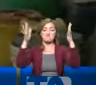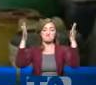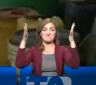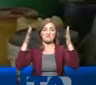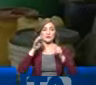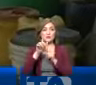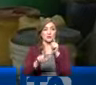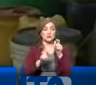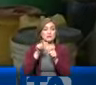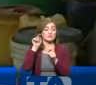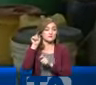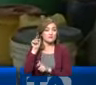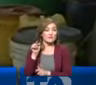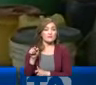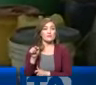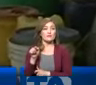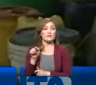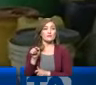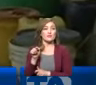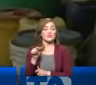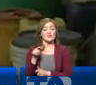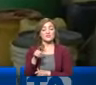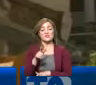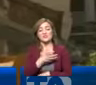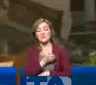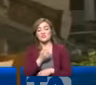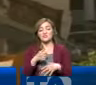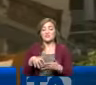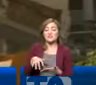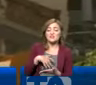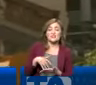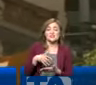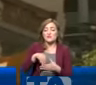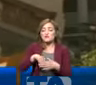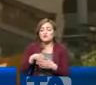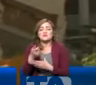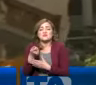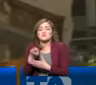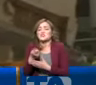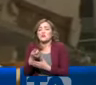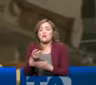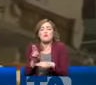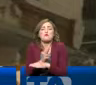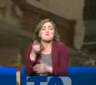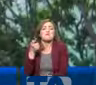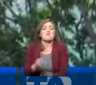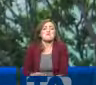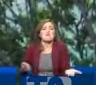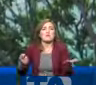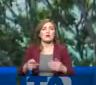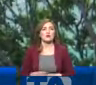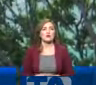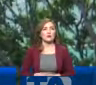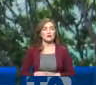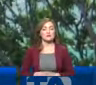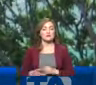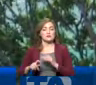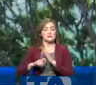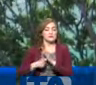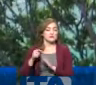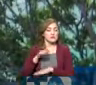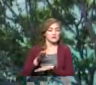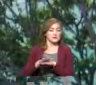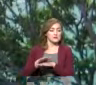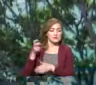a ciudadanos a quienes les sigue atormentando la duda sobre en qué se utilizó el fondo para la reconstrucción. La Contraloría ya no solo